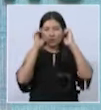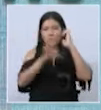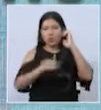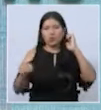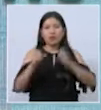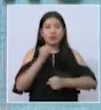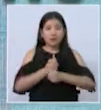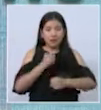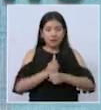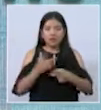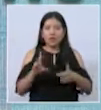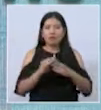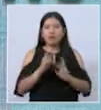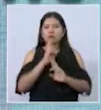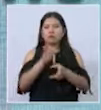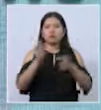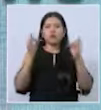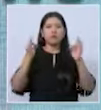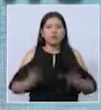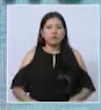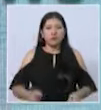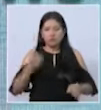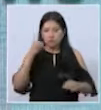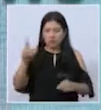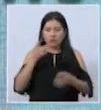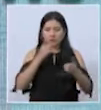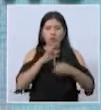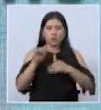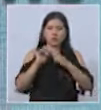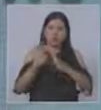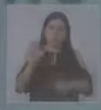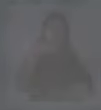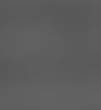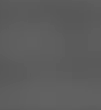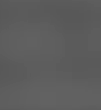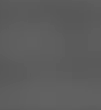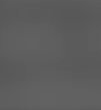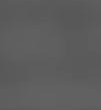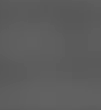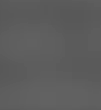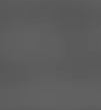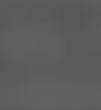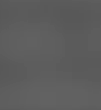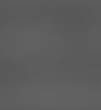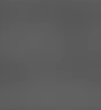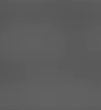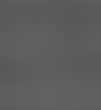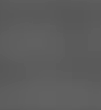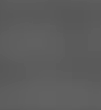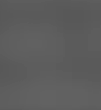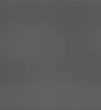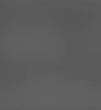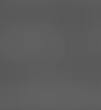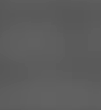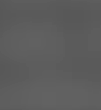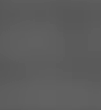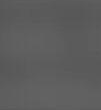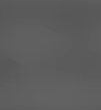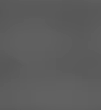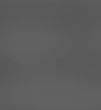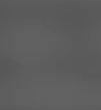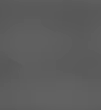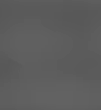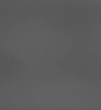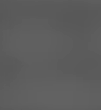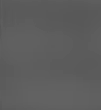respondieron firmemente ante las agresiones de Evo Morales. El expresidente Evo Morales solicitó en X la renuncia de